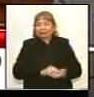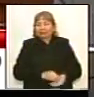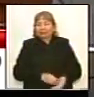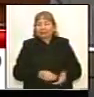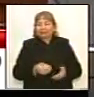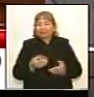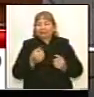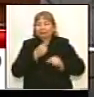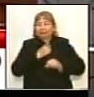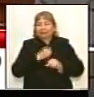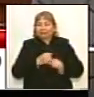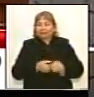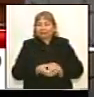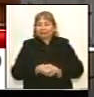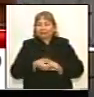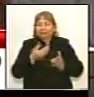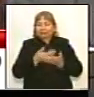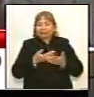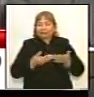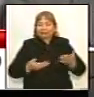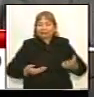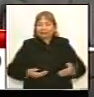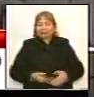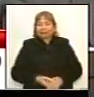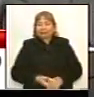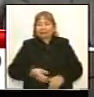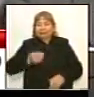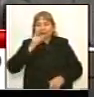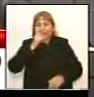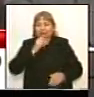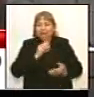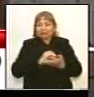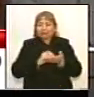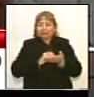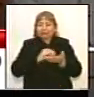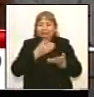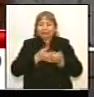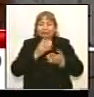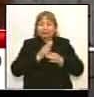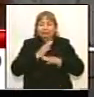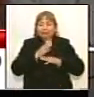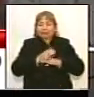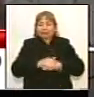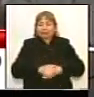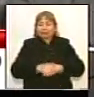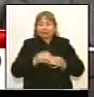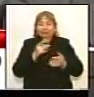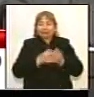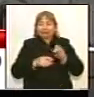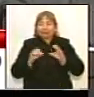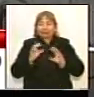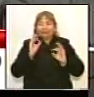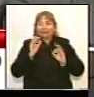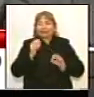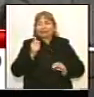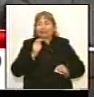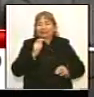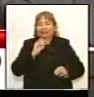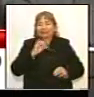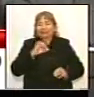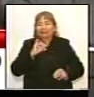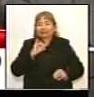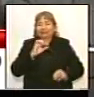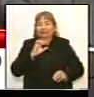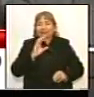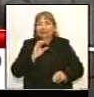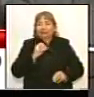aún más, con la defensa puede plantear una excepción en improcedencia, que el hecho es atípico. ¿Por qué?